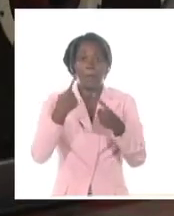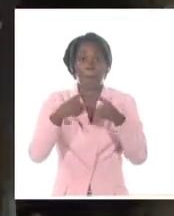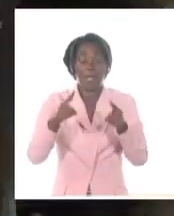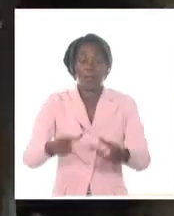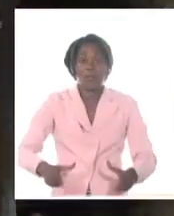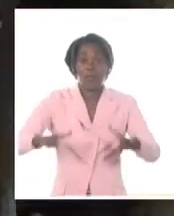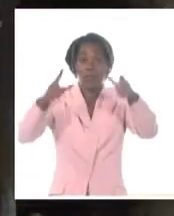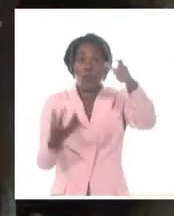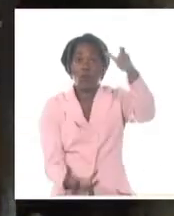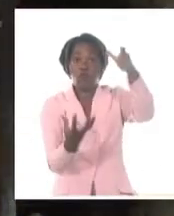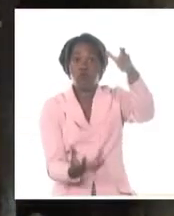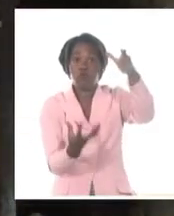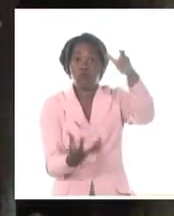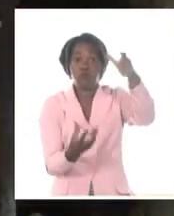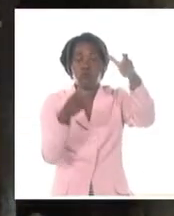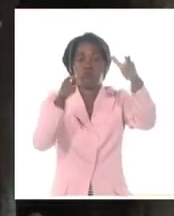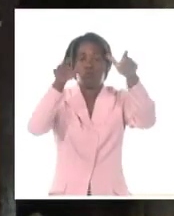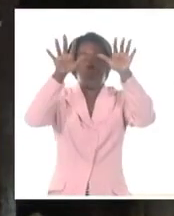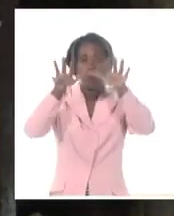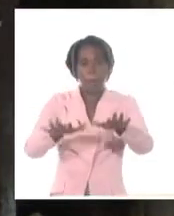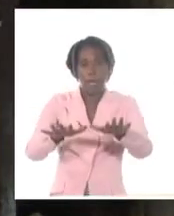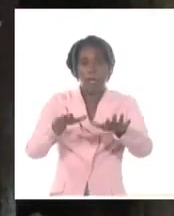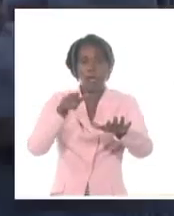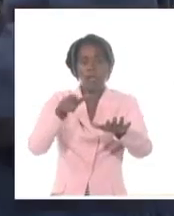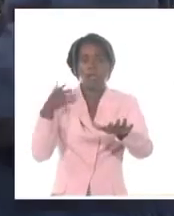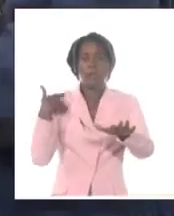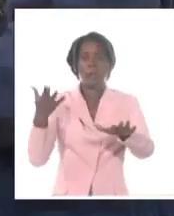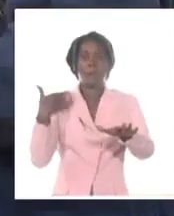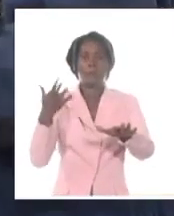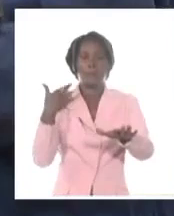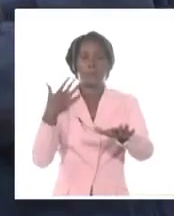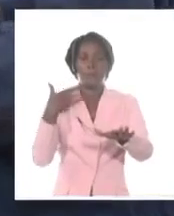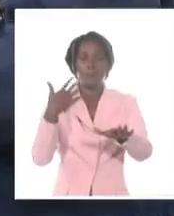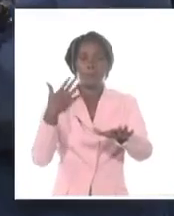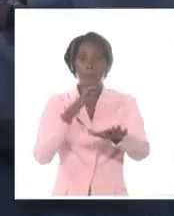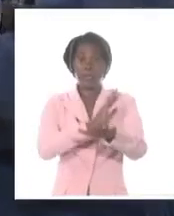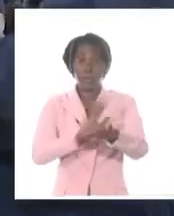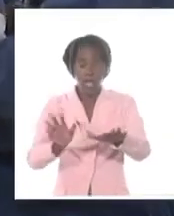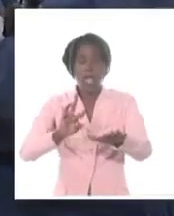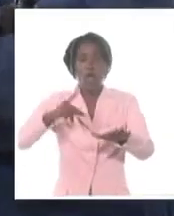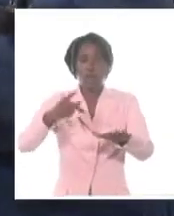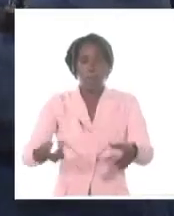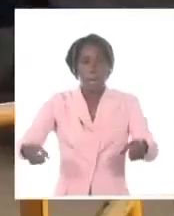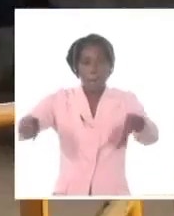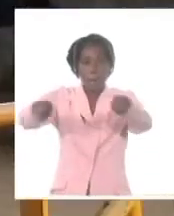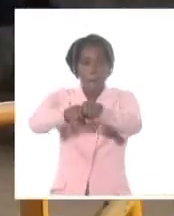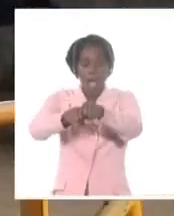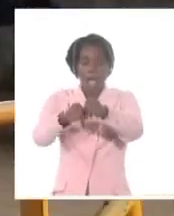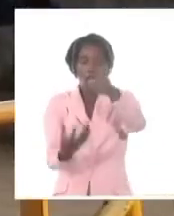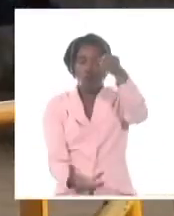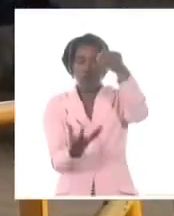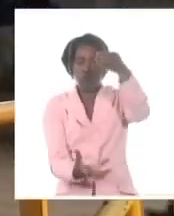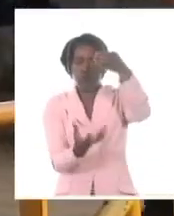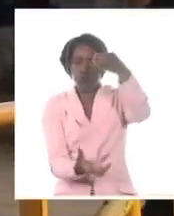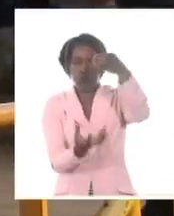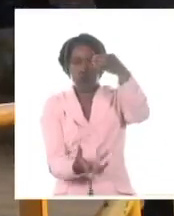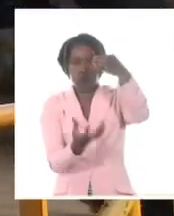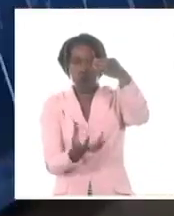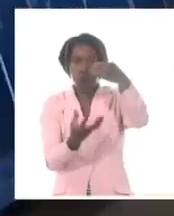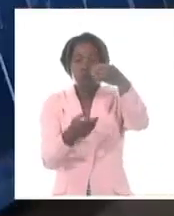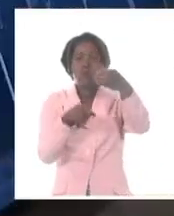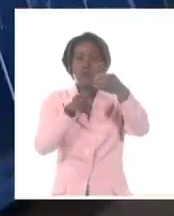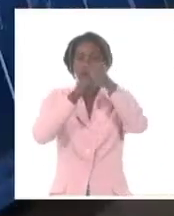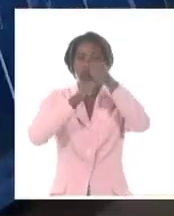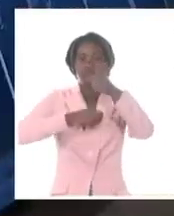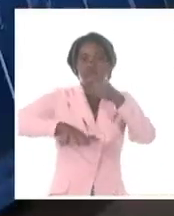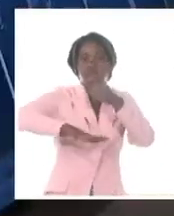López Valdés aseguró que la termoeléctrica Matancera dispone del personal especializado y de